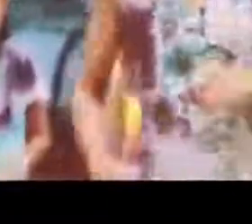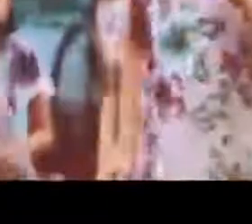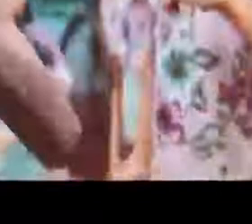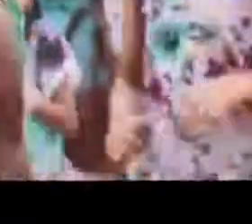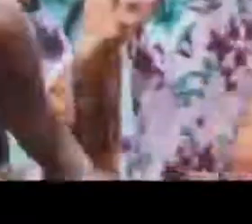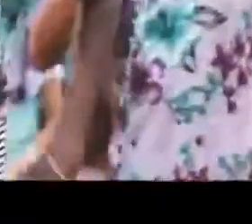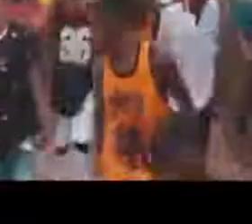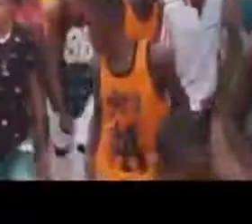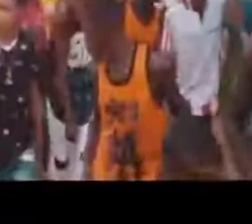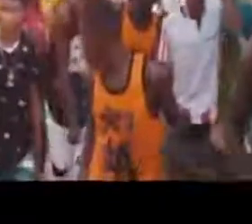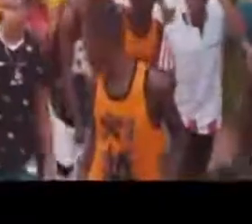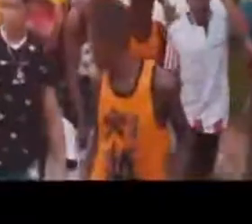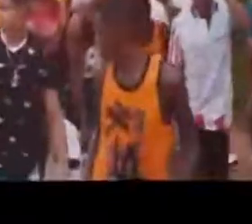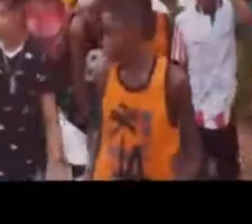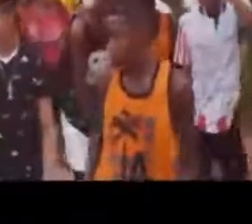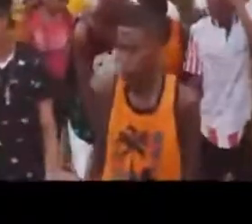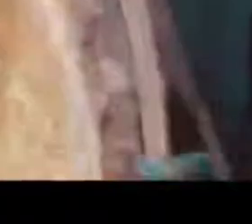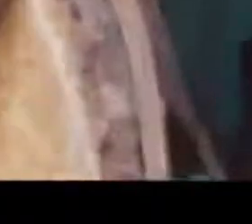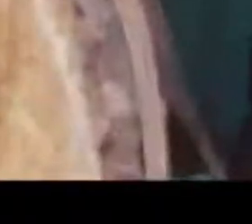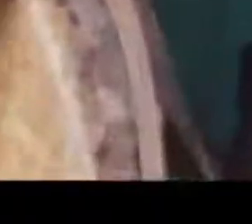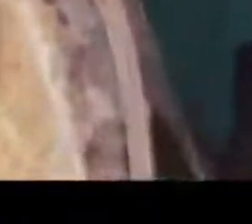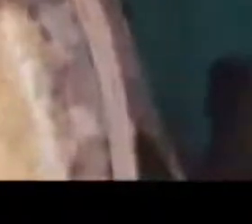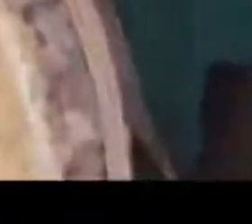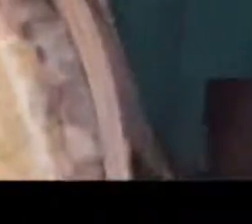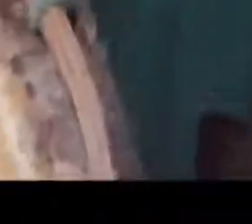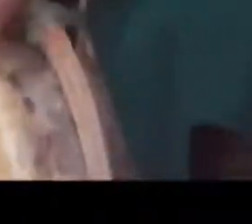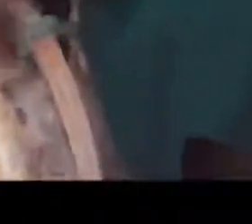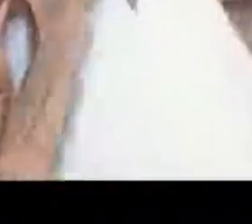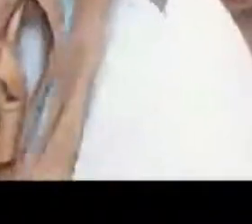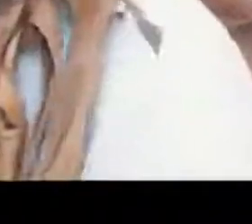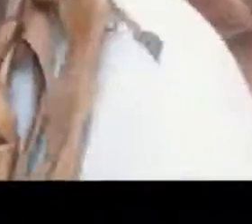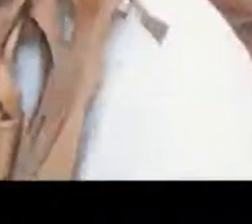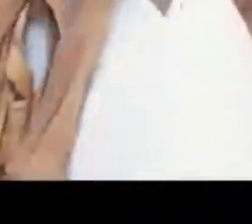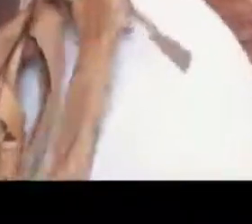Vive la tradición que mejor guarda el folclor caribeño.